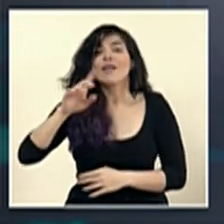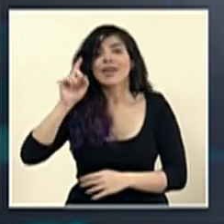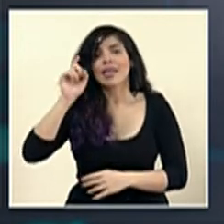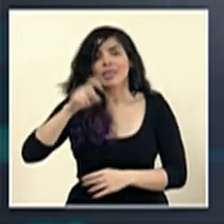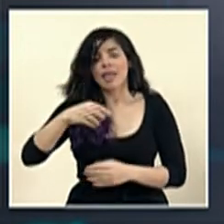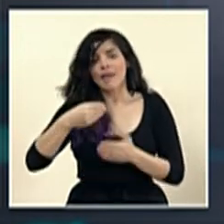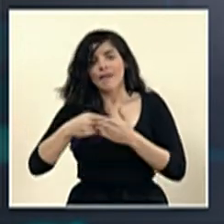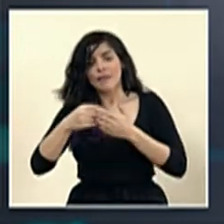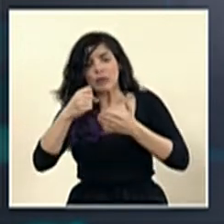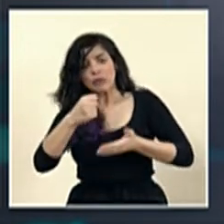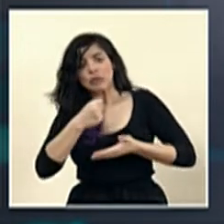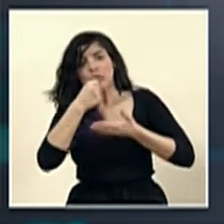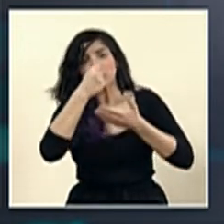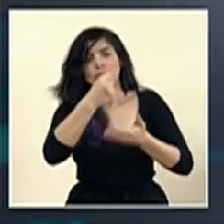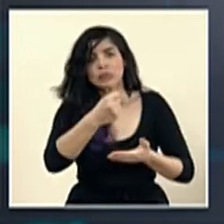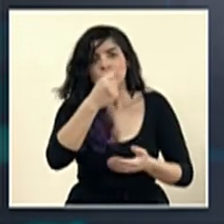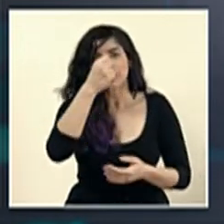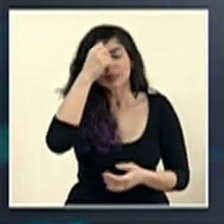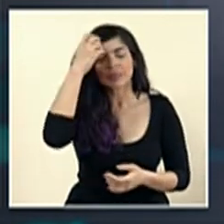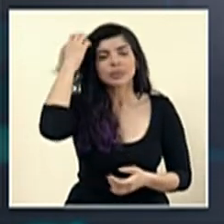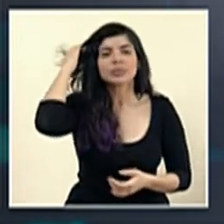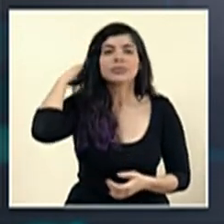financiar